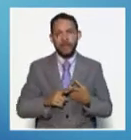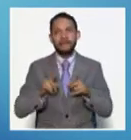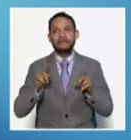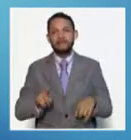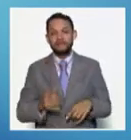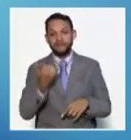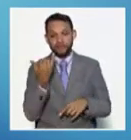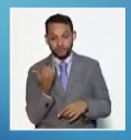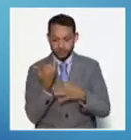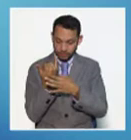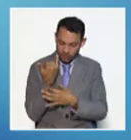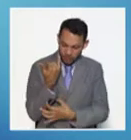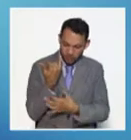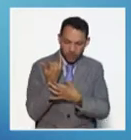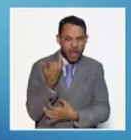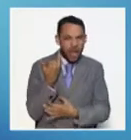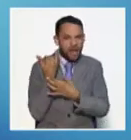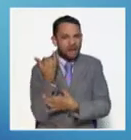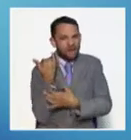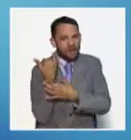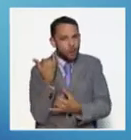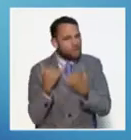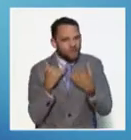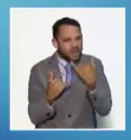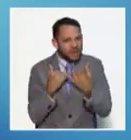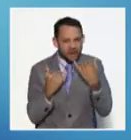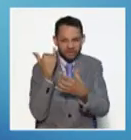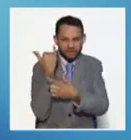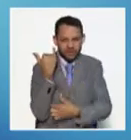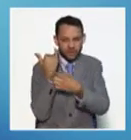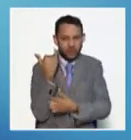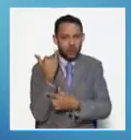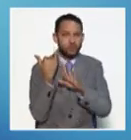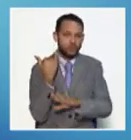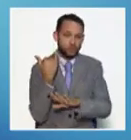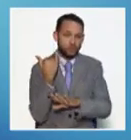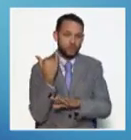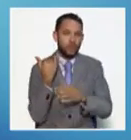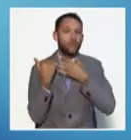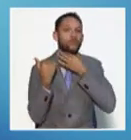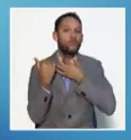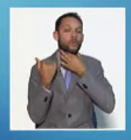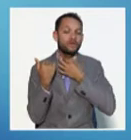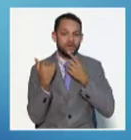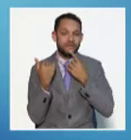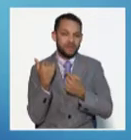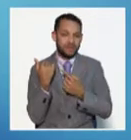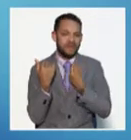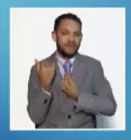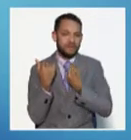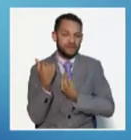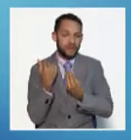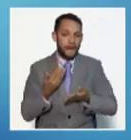vemos algo como la parte terminal que es el cuello uterino que es el sitio por donde salen los